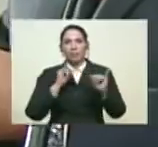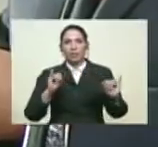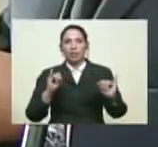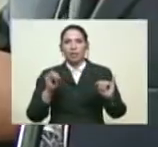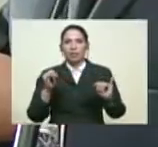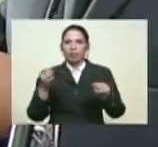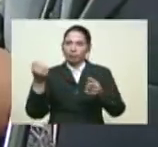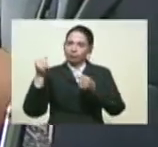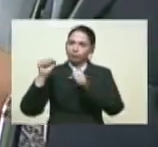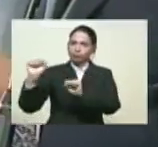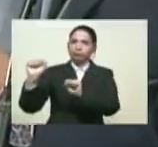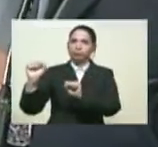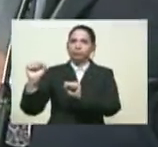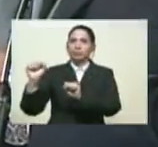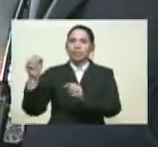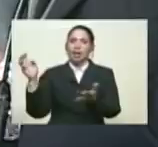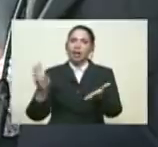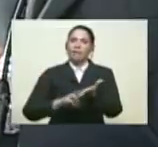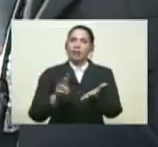rebeldía y de la verdad,